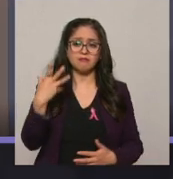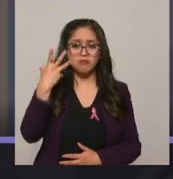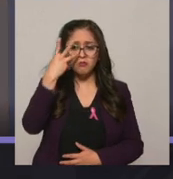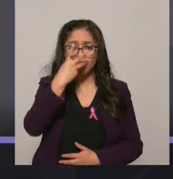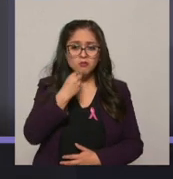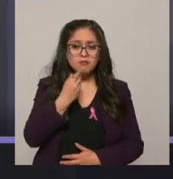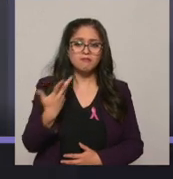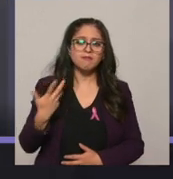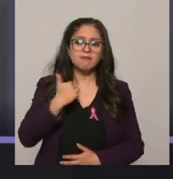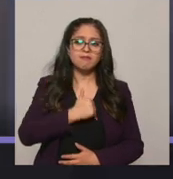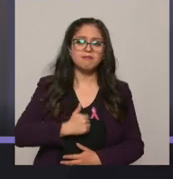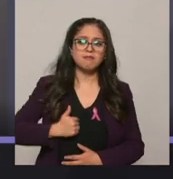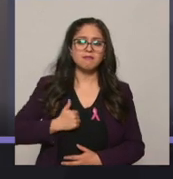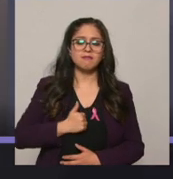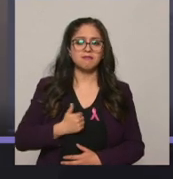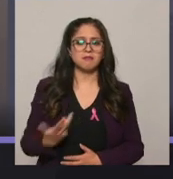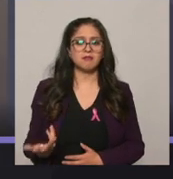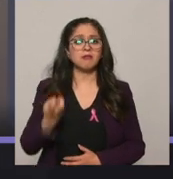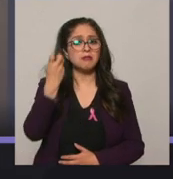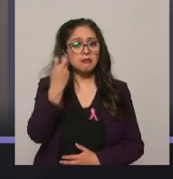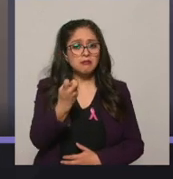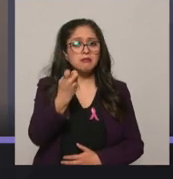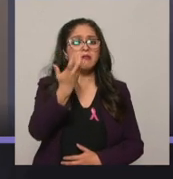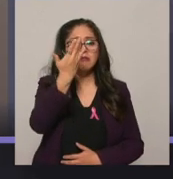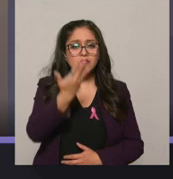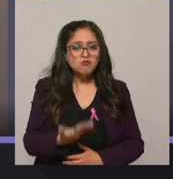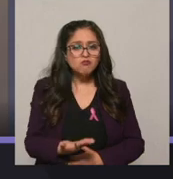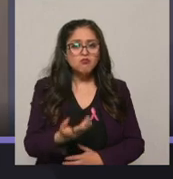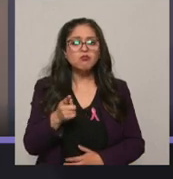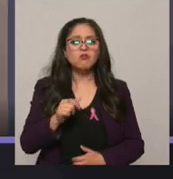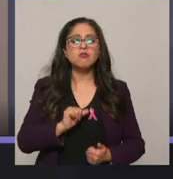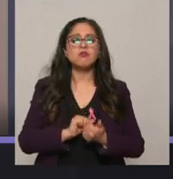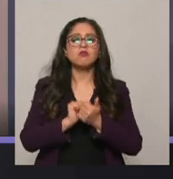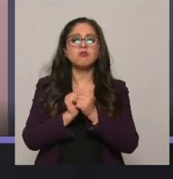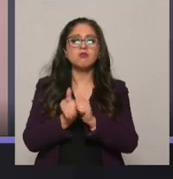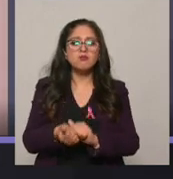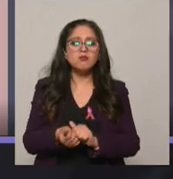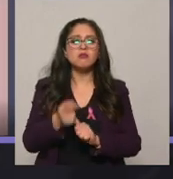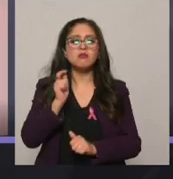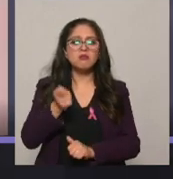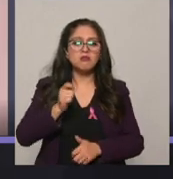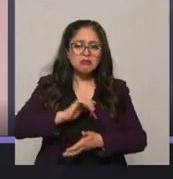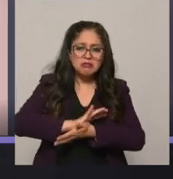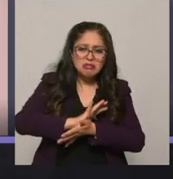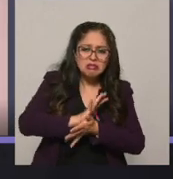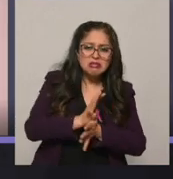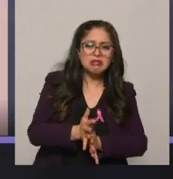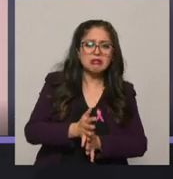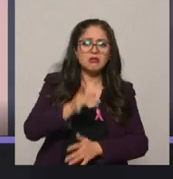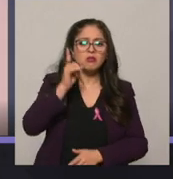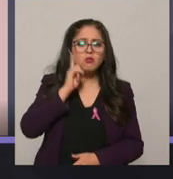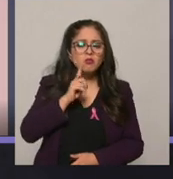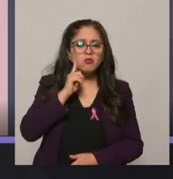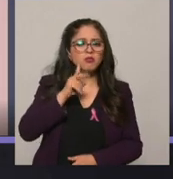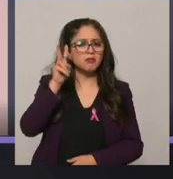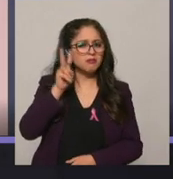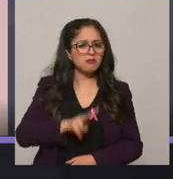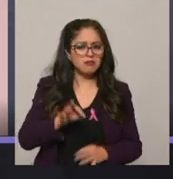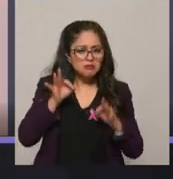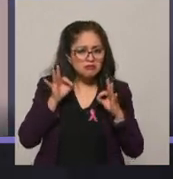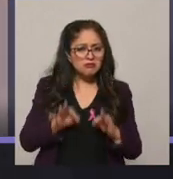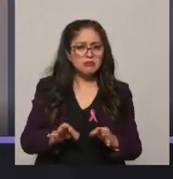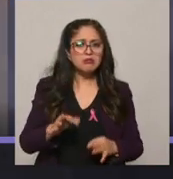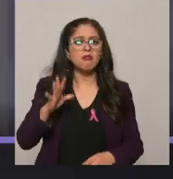está cañón. Está cañón. Esto es el reflejo de una homofobia profunda. Hay por ahí